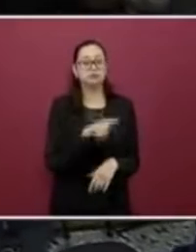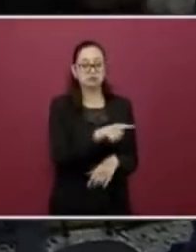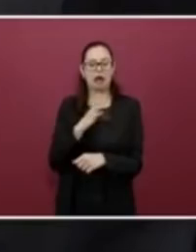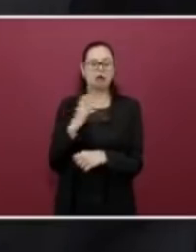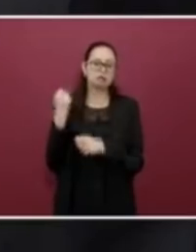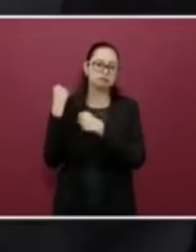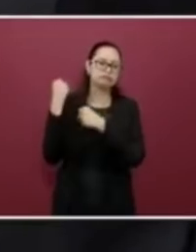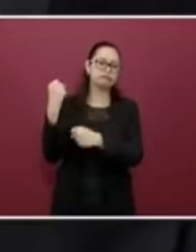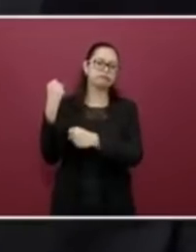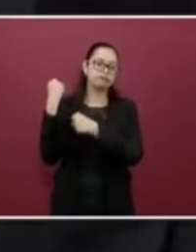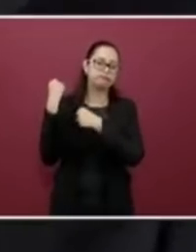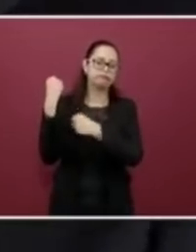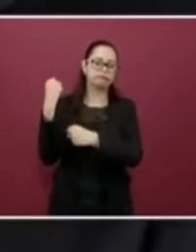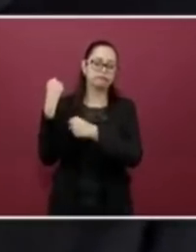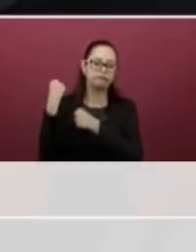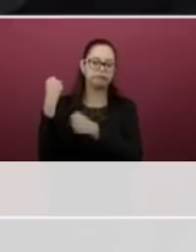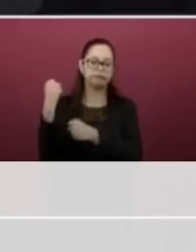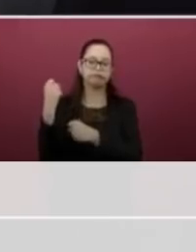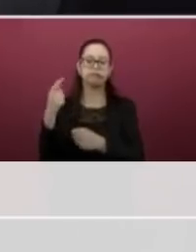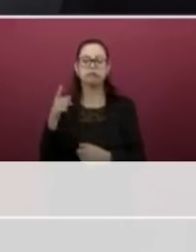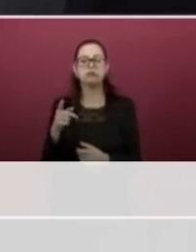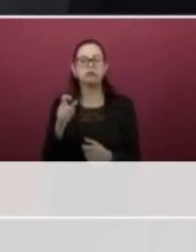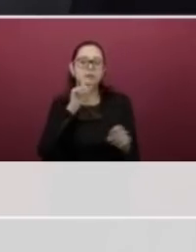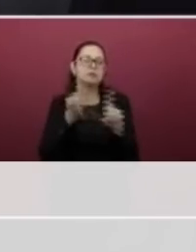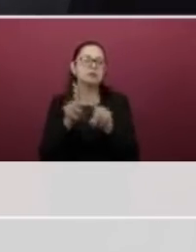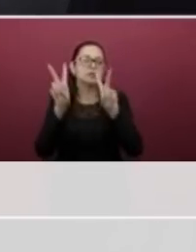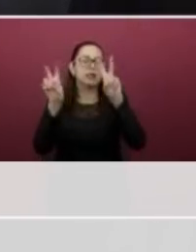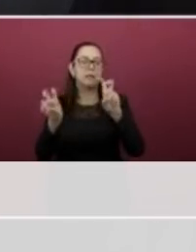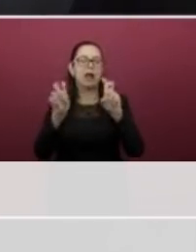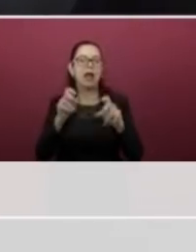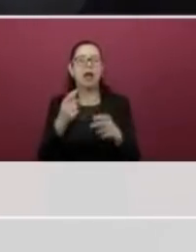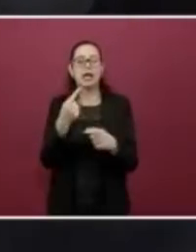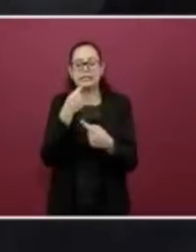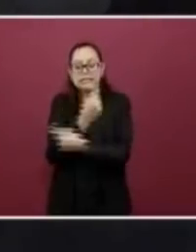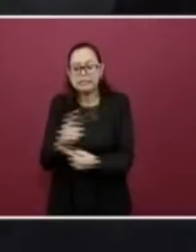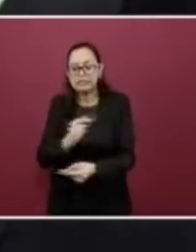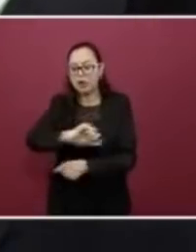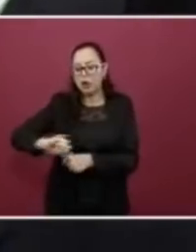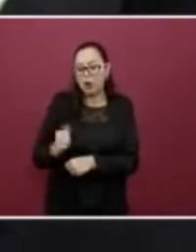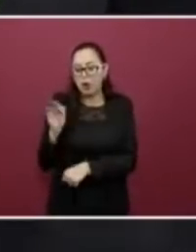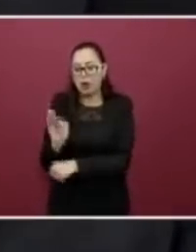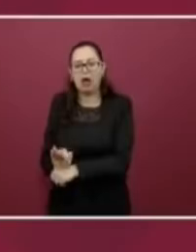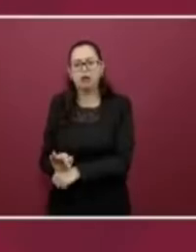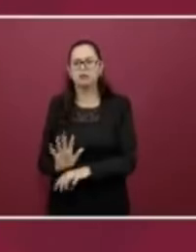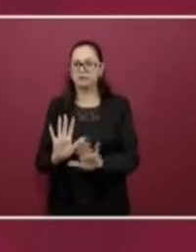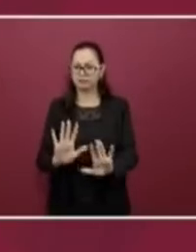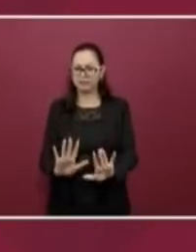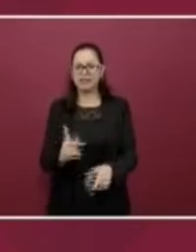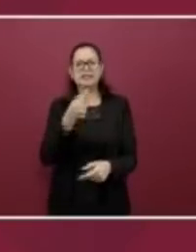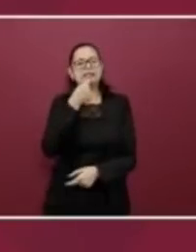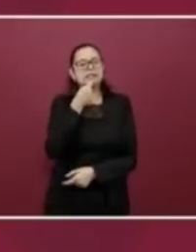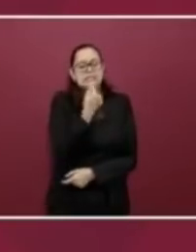la protesta de las estancias infantiles, se va a proteger a todos los niños de